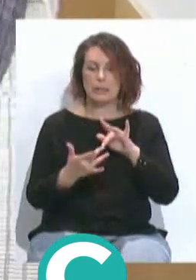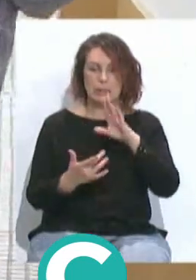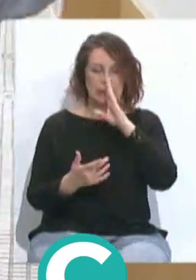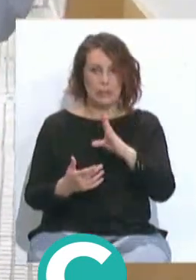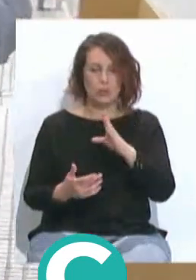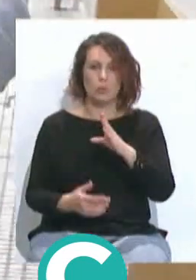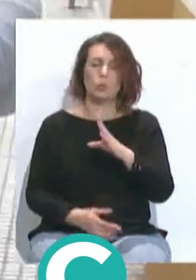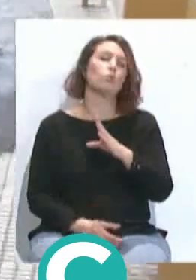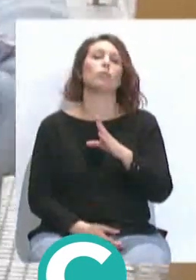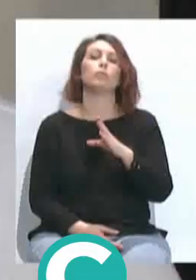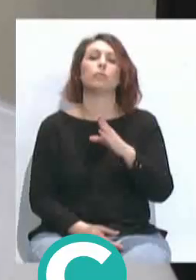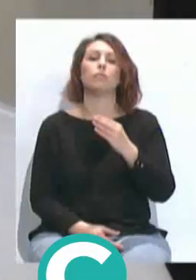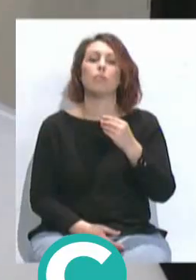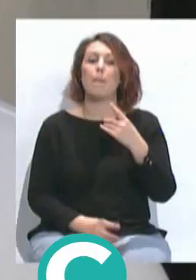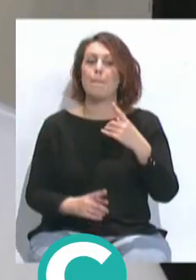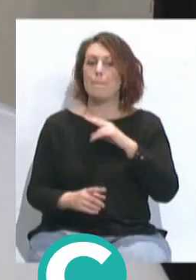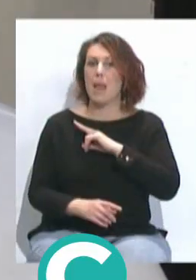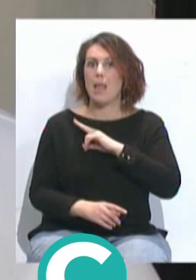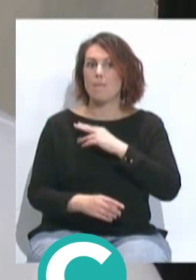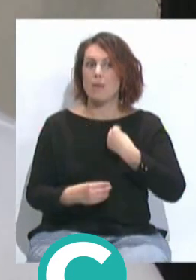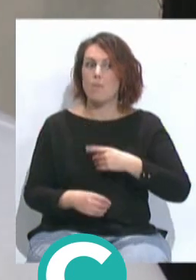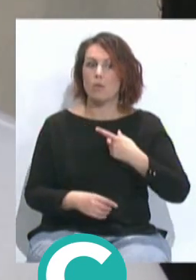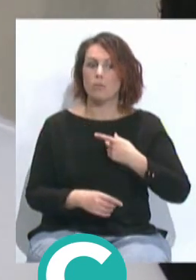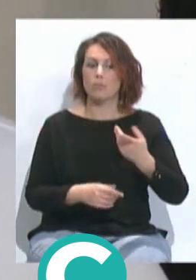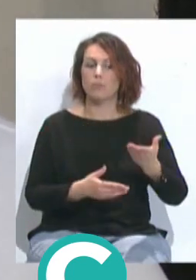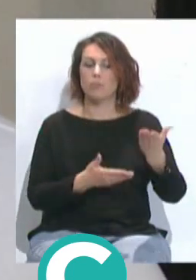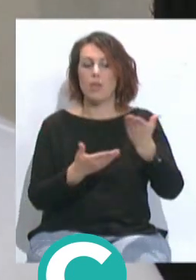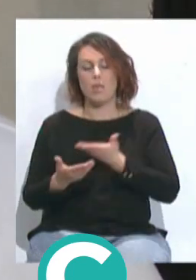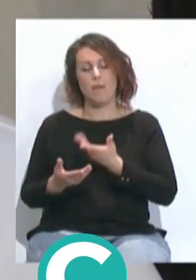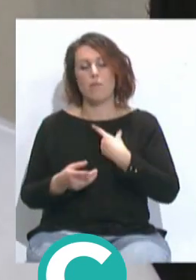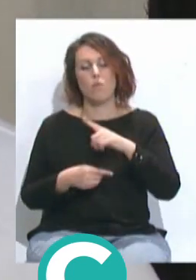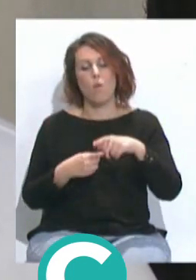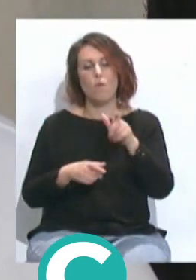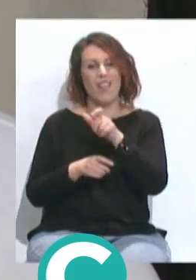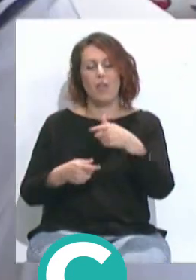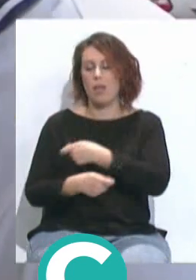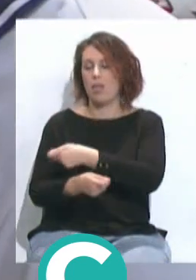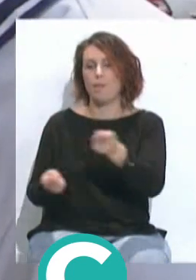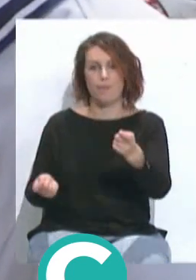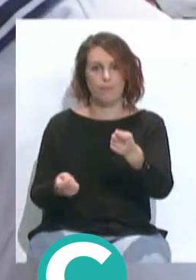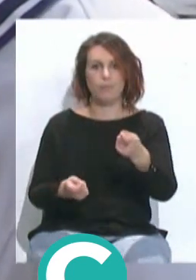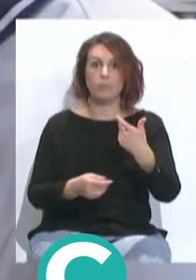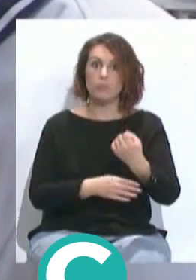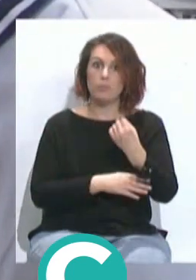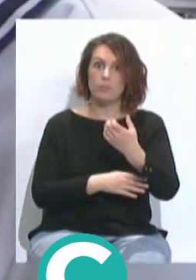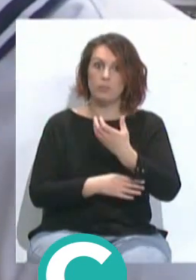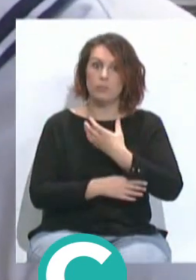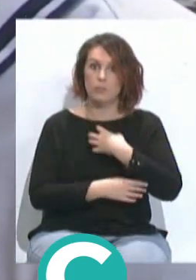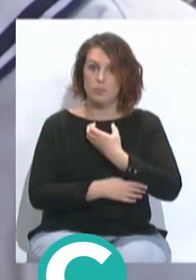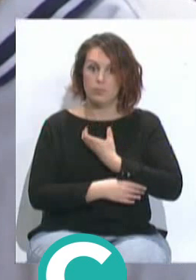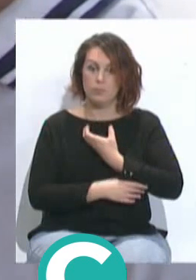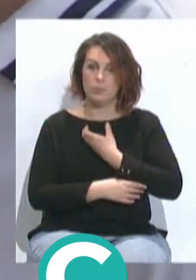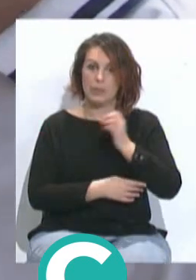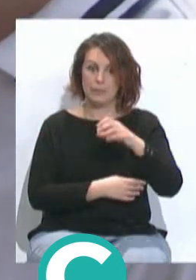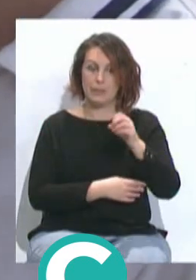con los militares que ellos reciben y reparten por las poblaciones con el apoyo del ayuntamiento isleño ha